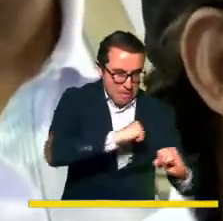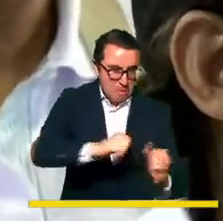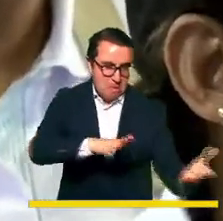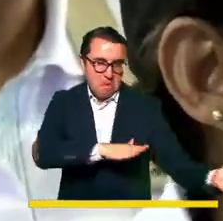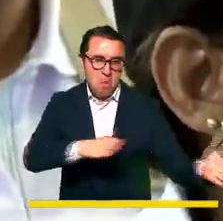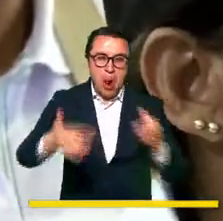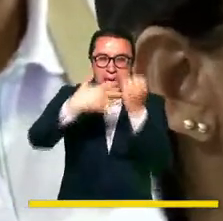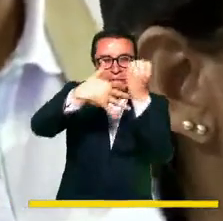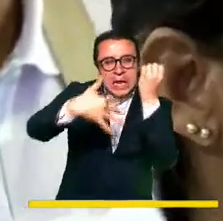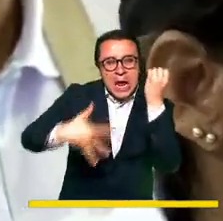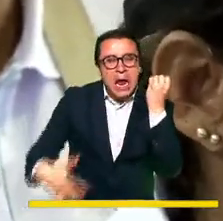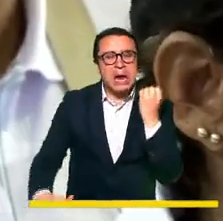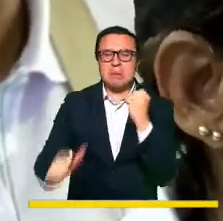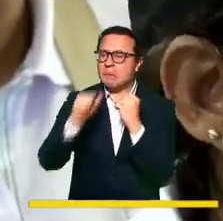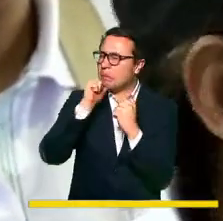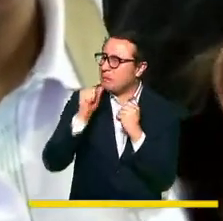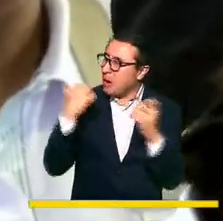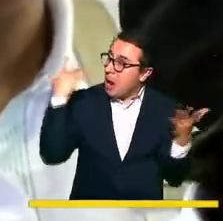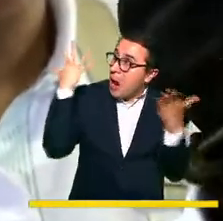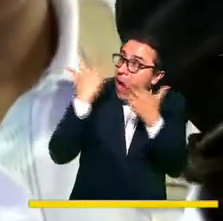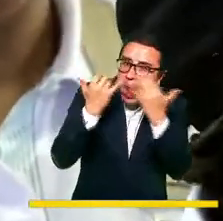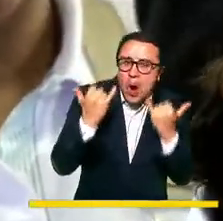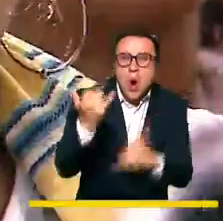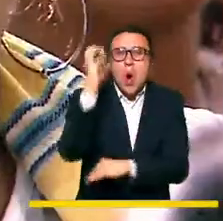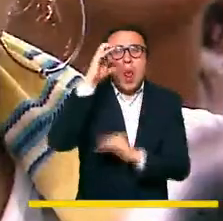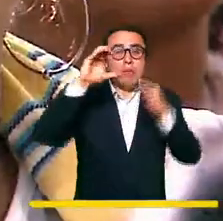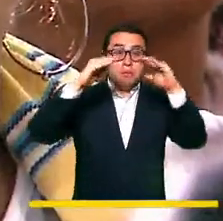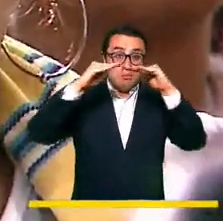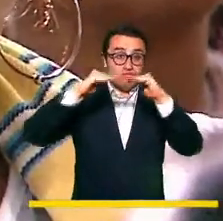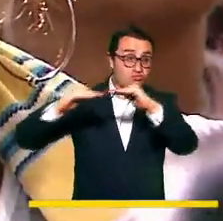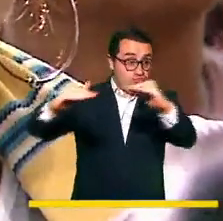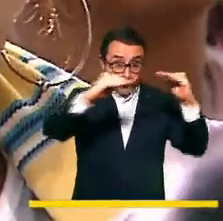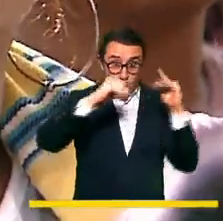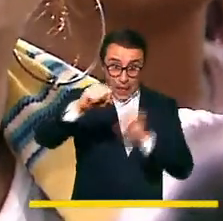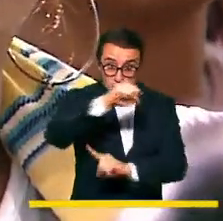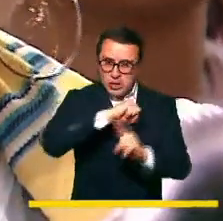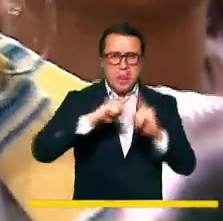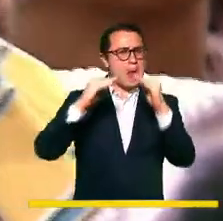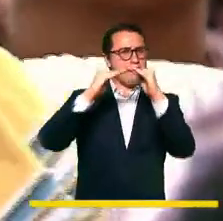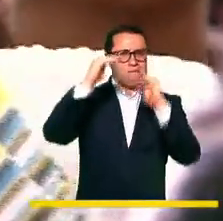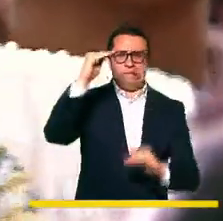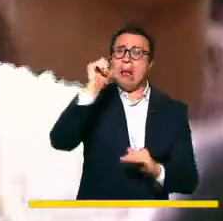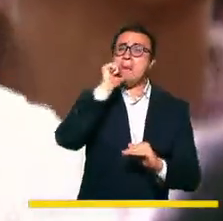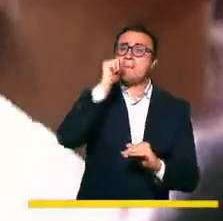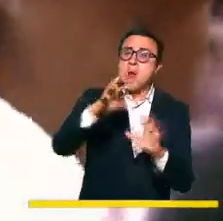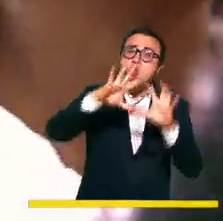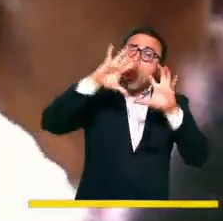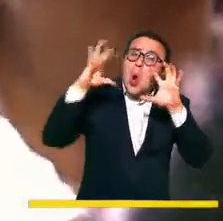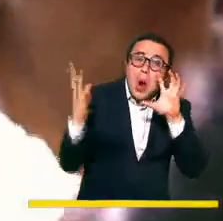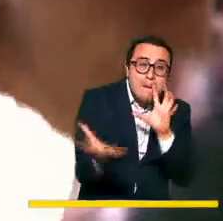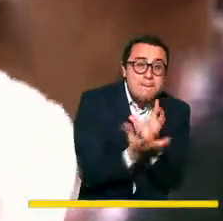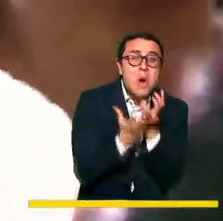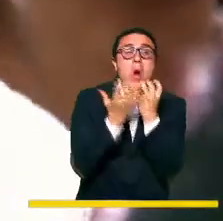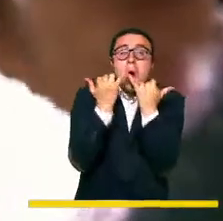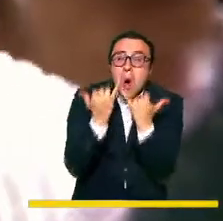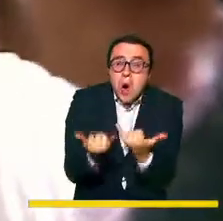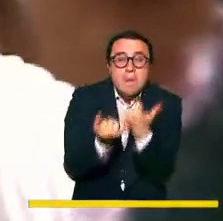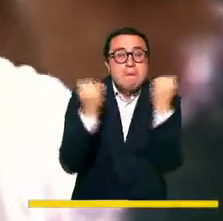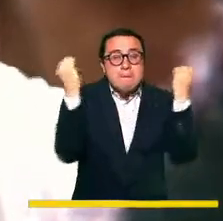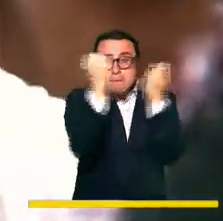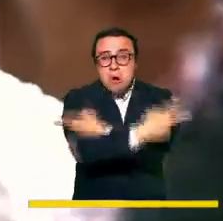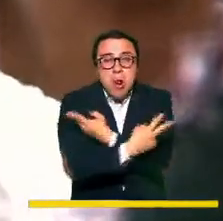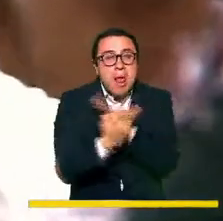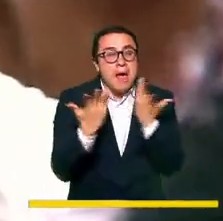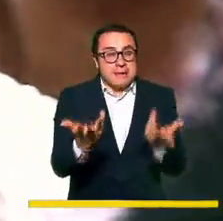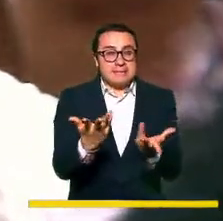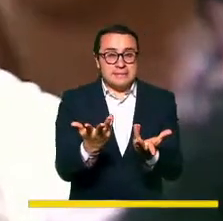más desiguales socialmente del mundo. Del mundo. Y por eso estamos metidos en esta violencia que